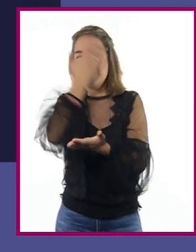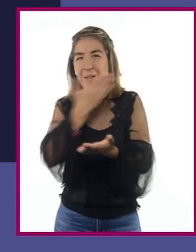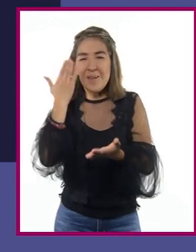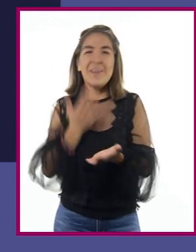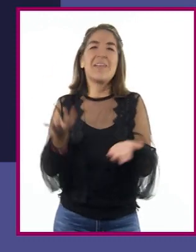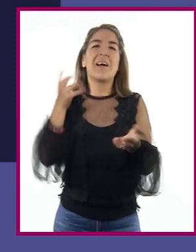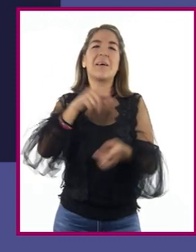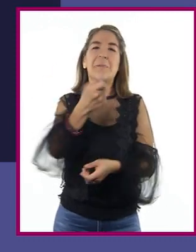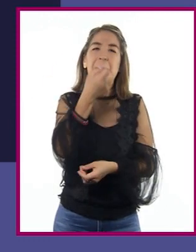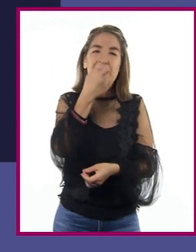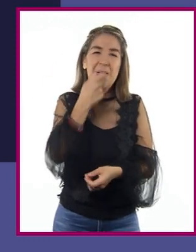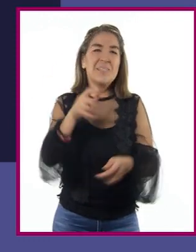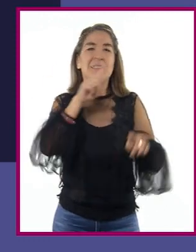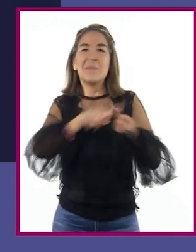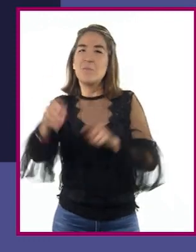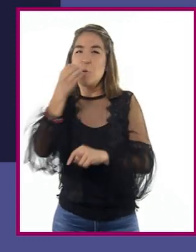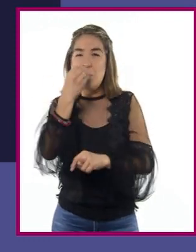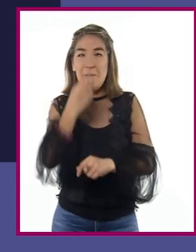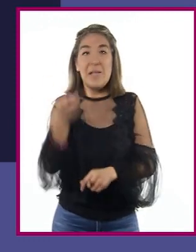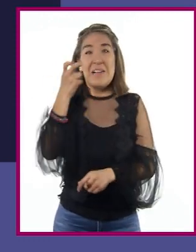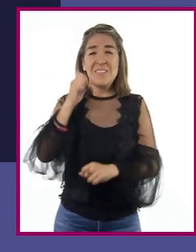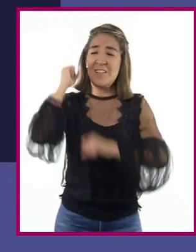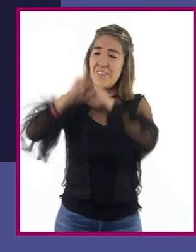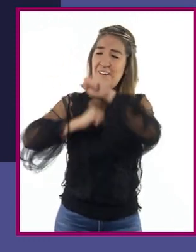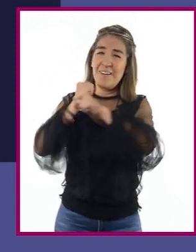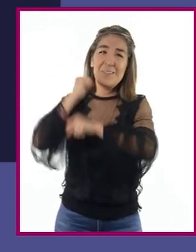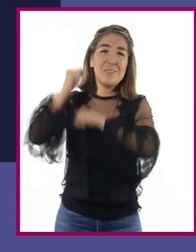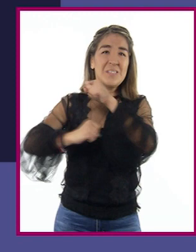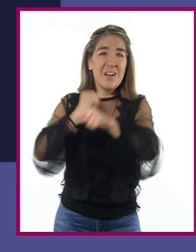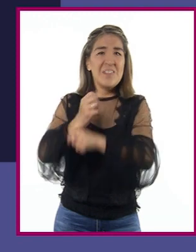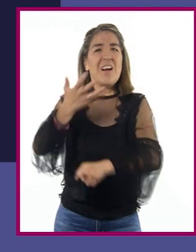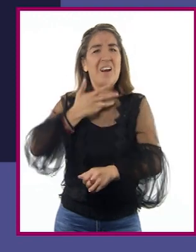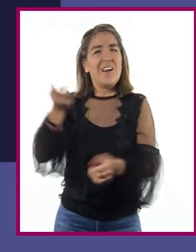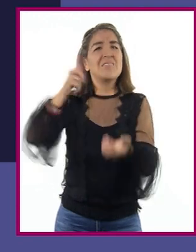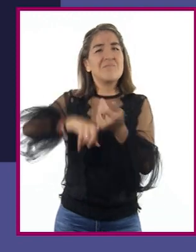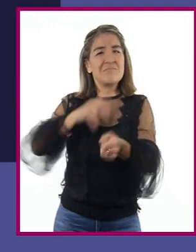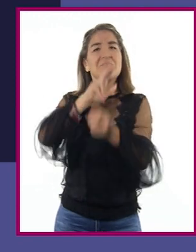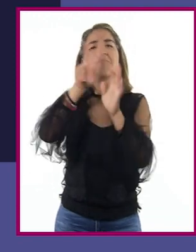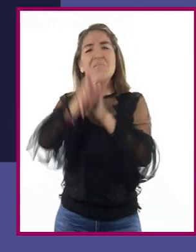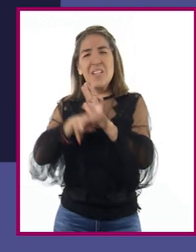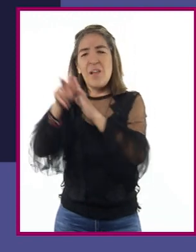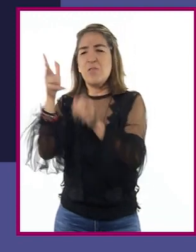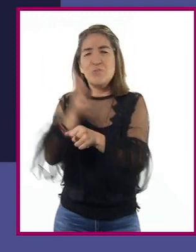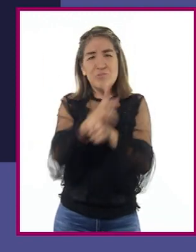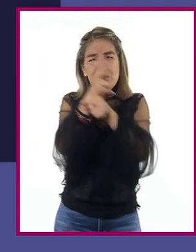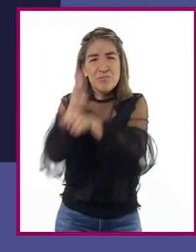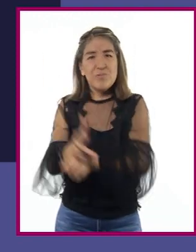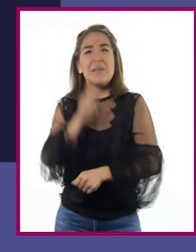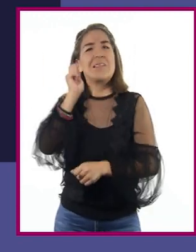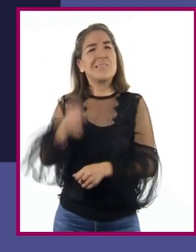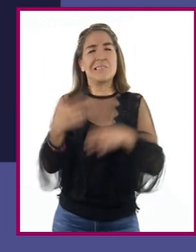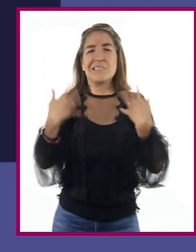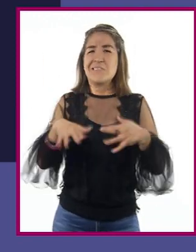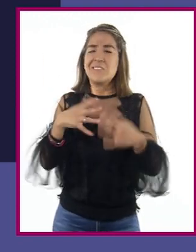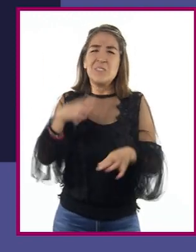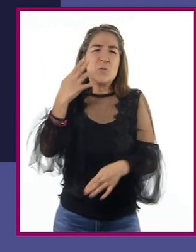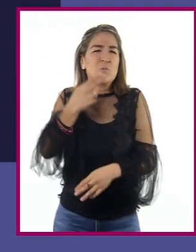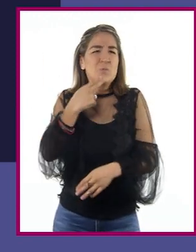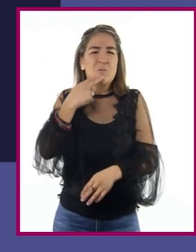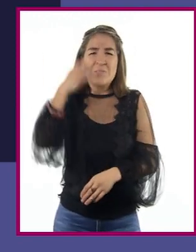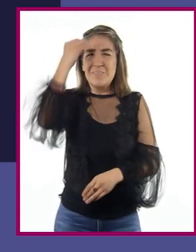farmacéutica y alimentaria. A lo largo de los años se han grabado videos y realizado investigaciones en lo que se muestra el